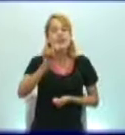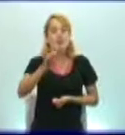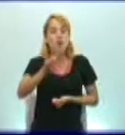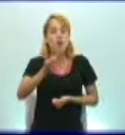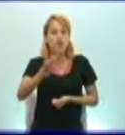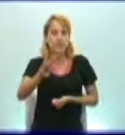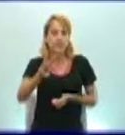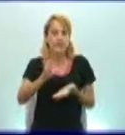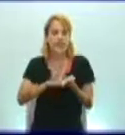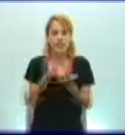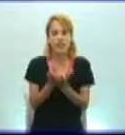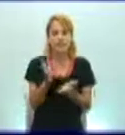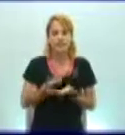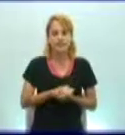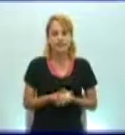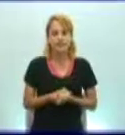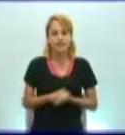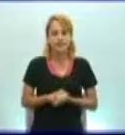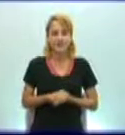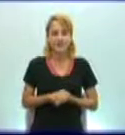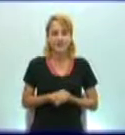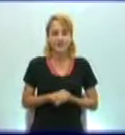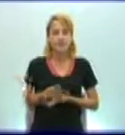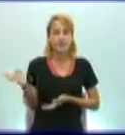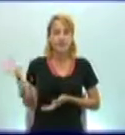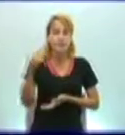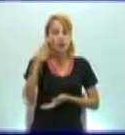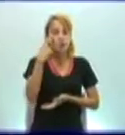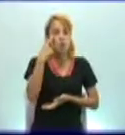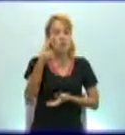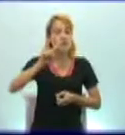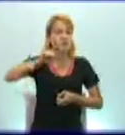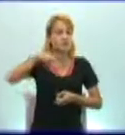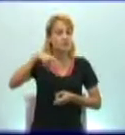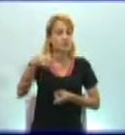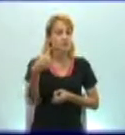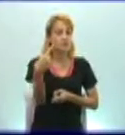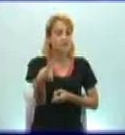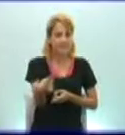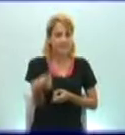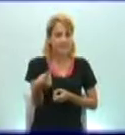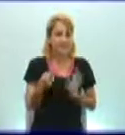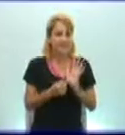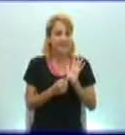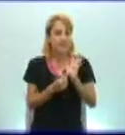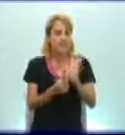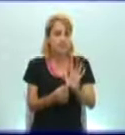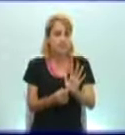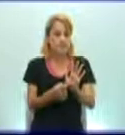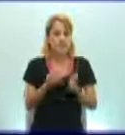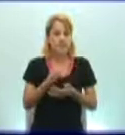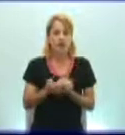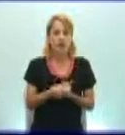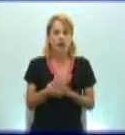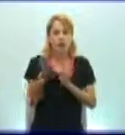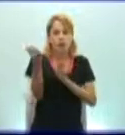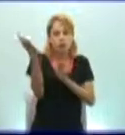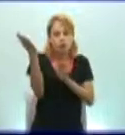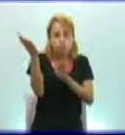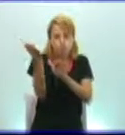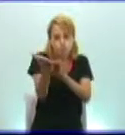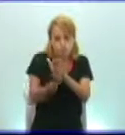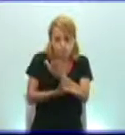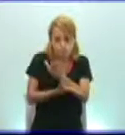texto. Vamos a observar la siguiente imagen que les presenta un corte transversal de la